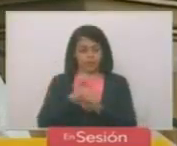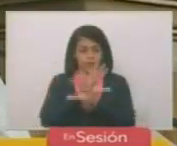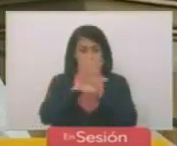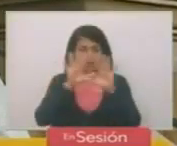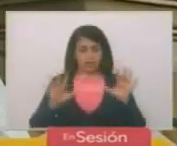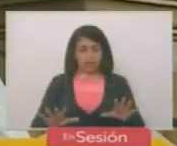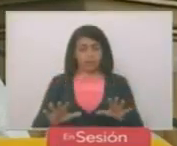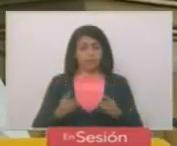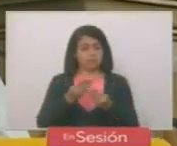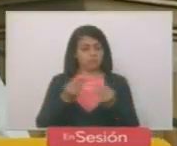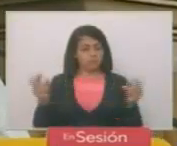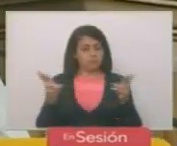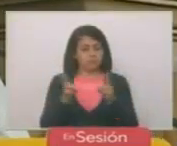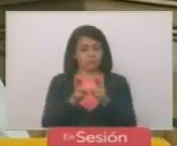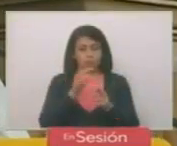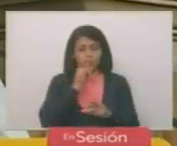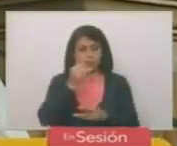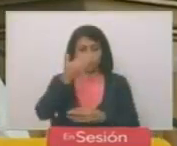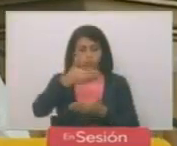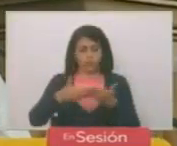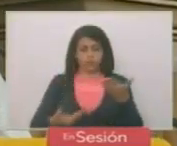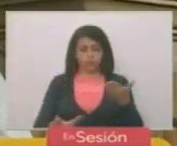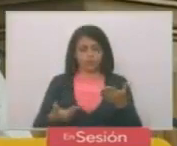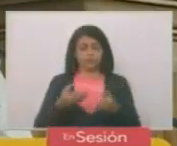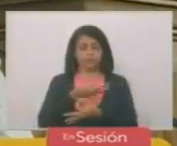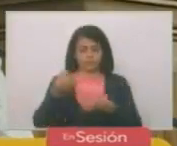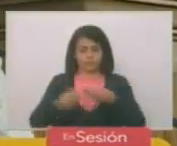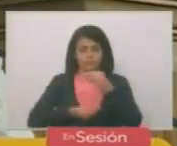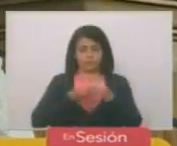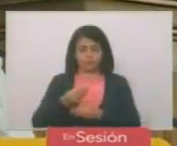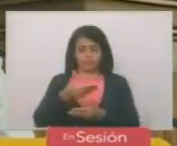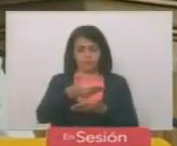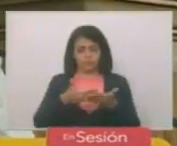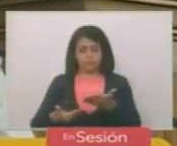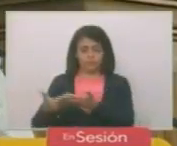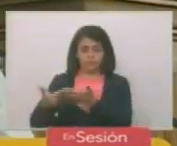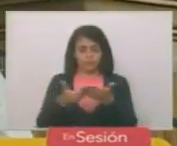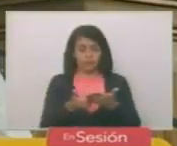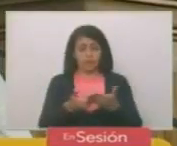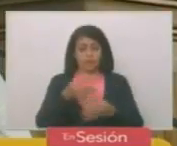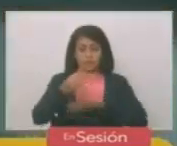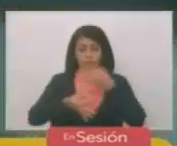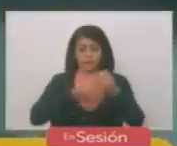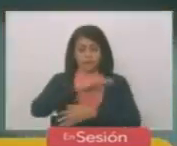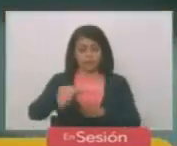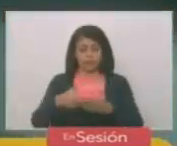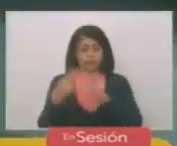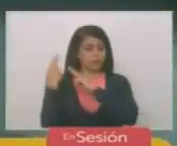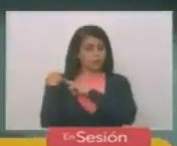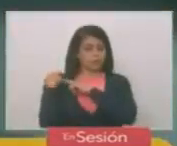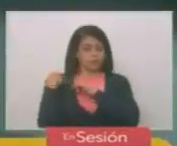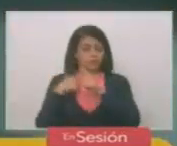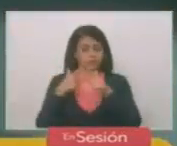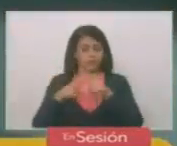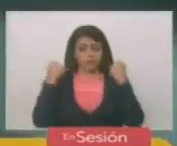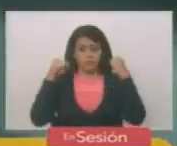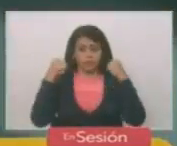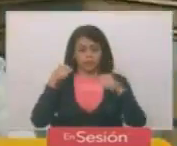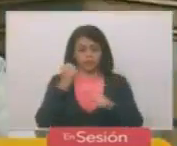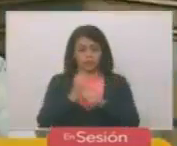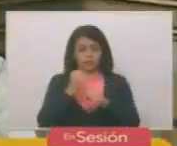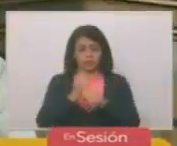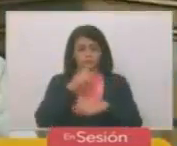transparencia, simplificación, uniformidad, eficacia de los trámites, rendición de cuentas y responsabilidad en el ejercicio de la